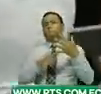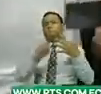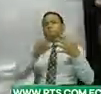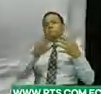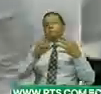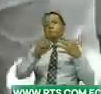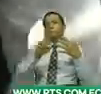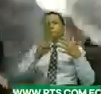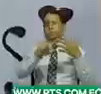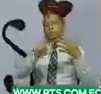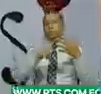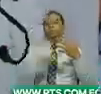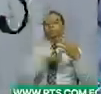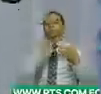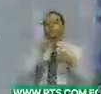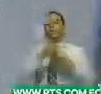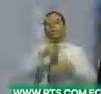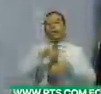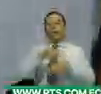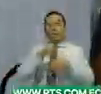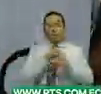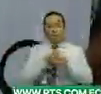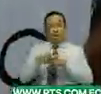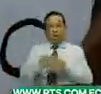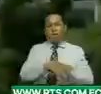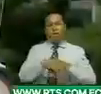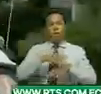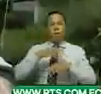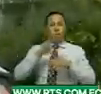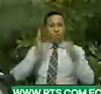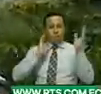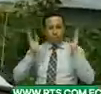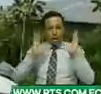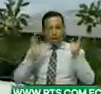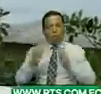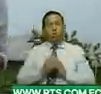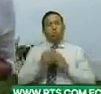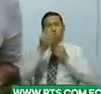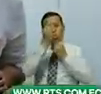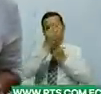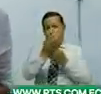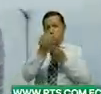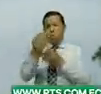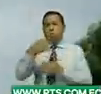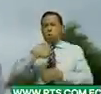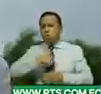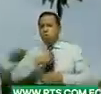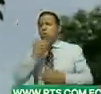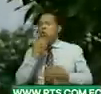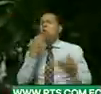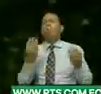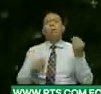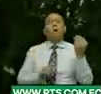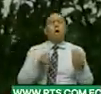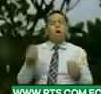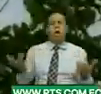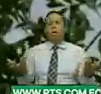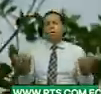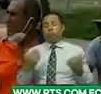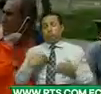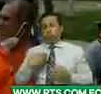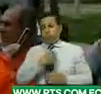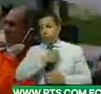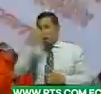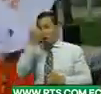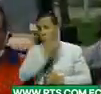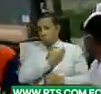Esperanza, recorrió Babahoyo, en la provincia de Los Ríos. A su paso informó a los ciudadanos cuáles son las acciones que implementará en caso